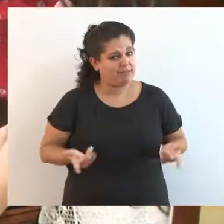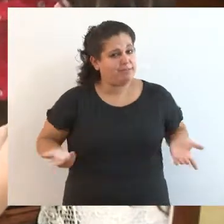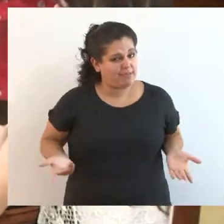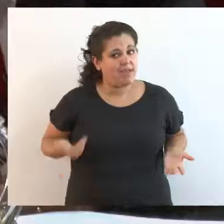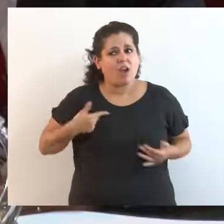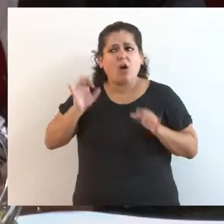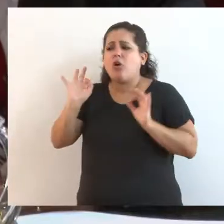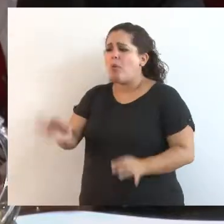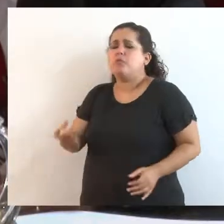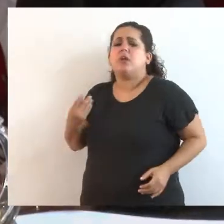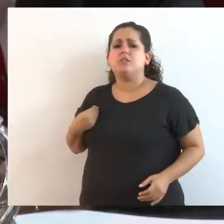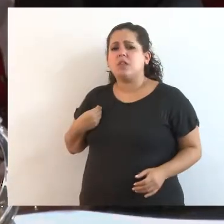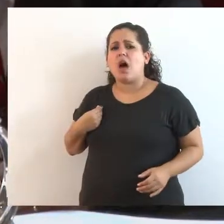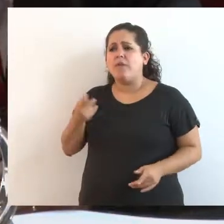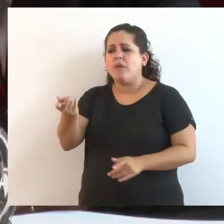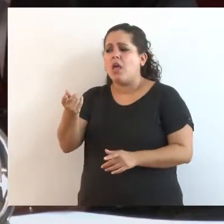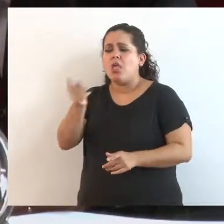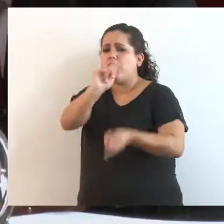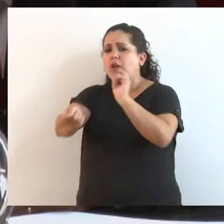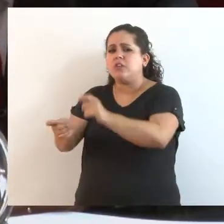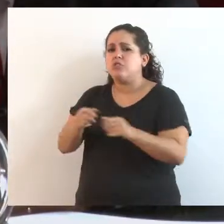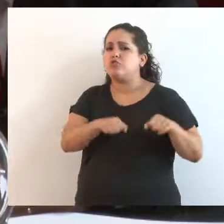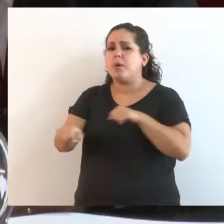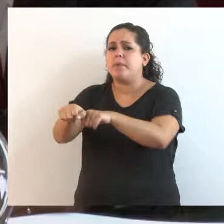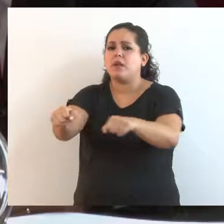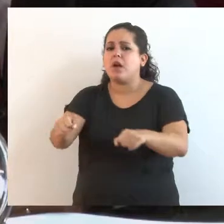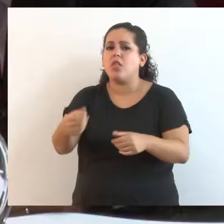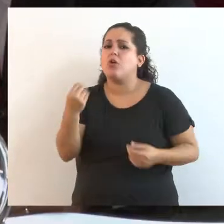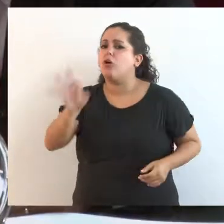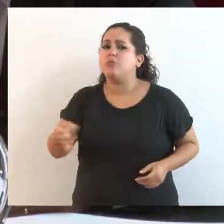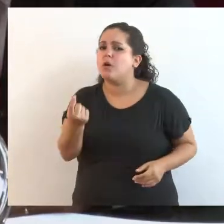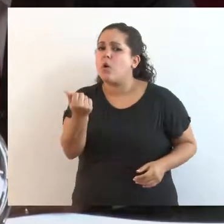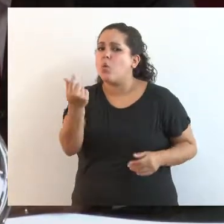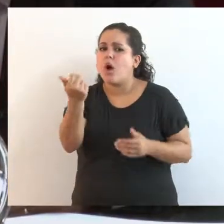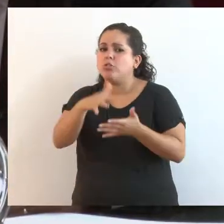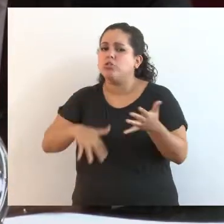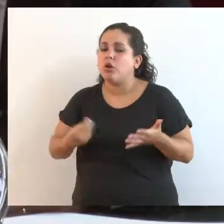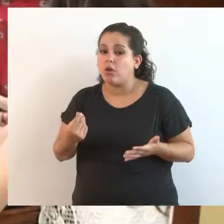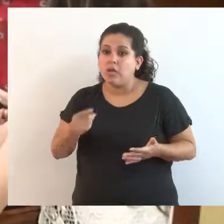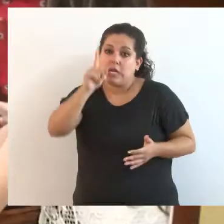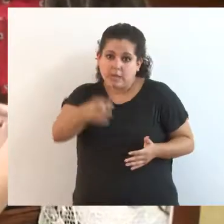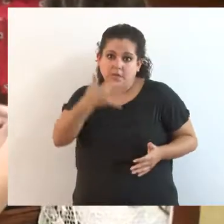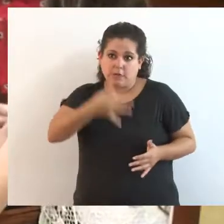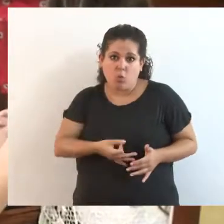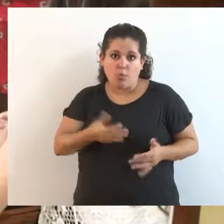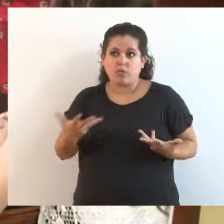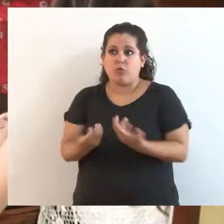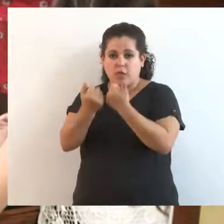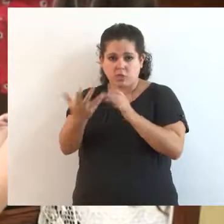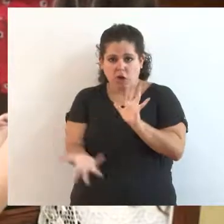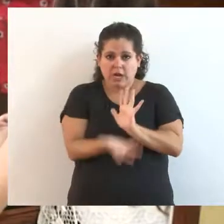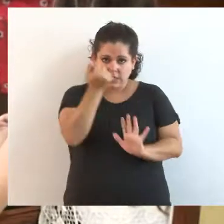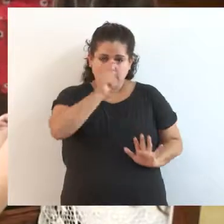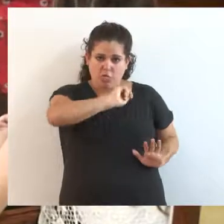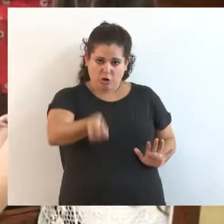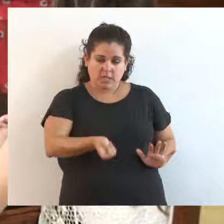José Manuel. ¿Cómo se sabe la verdadera cantidad que ha recibido el supermercado o la institución que fuere? Y las donaciones llegan a destino, ¿no?